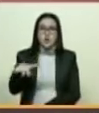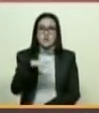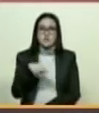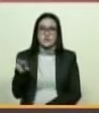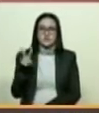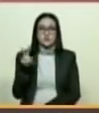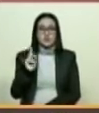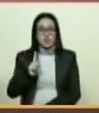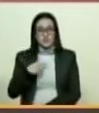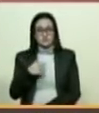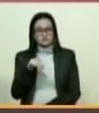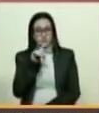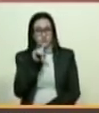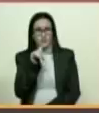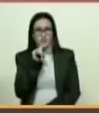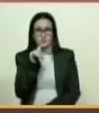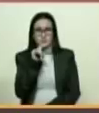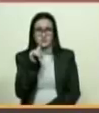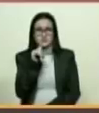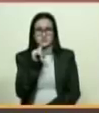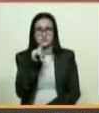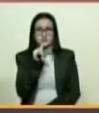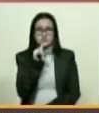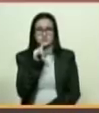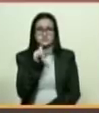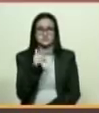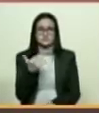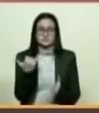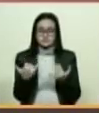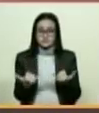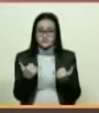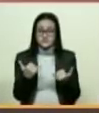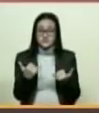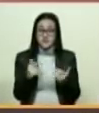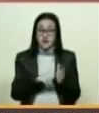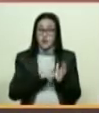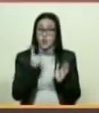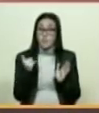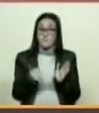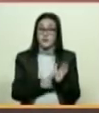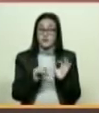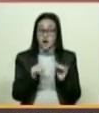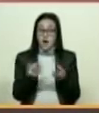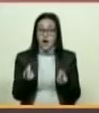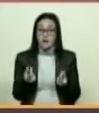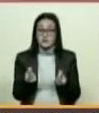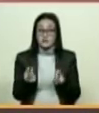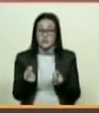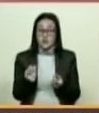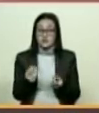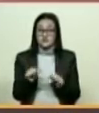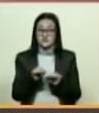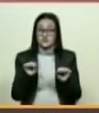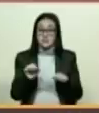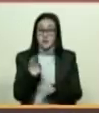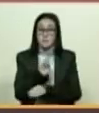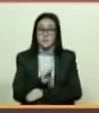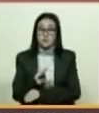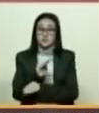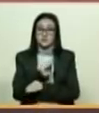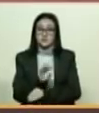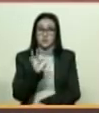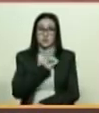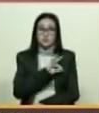informar que ya está completamente activado el poderoso sistema de protección